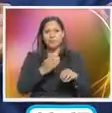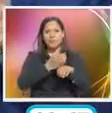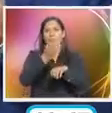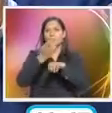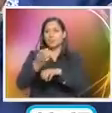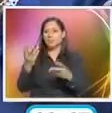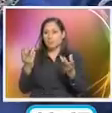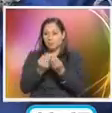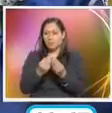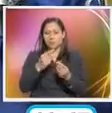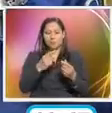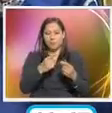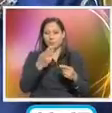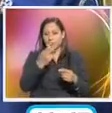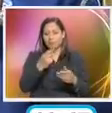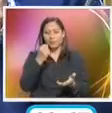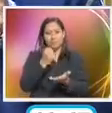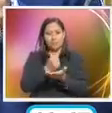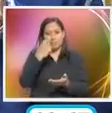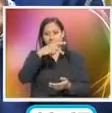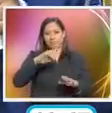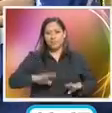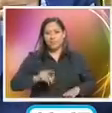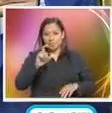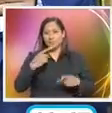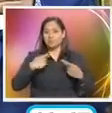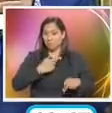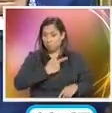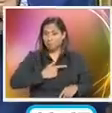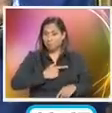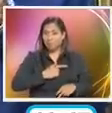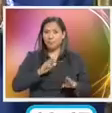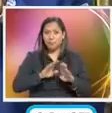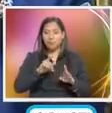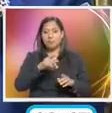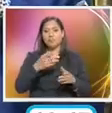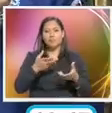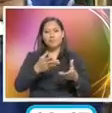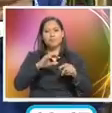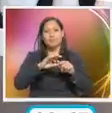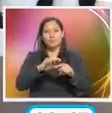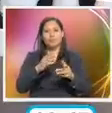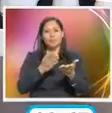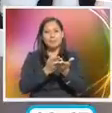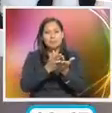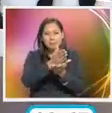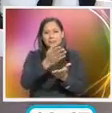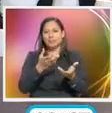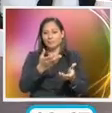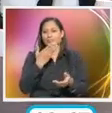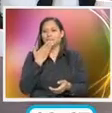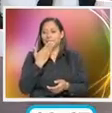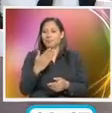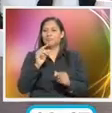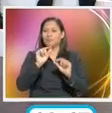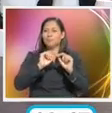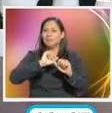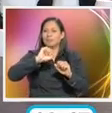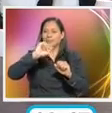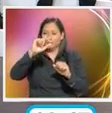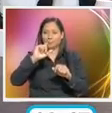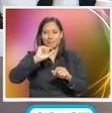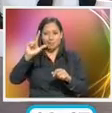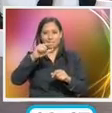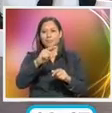de la República, yo creo que es lo que ha dado el sello, que le ha gustado a la gente y la que nos está encaminando donde estamos. Nos está llevando por un buen camino, nos ha posicionado en